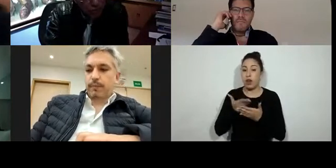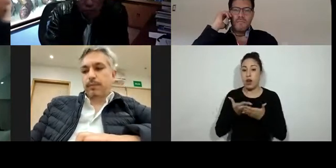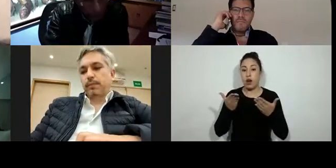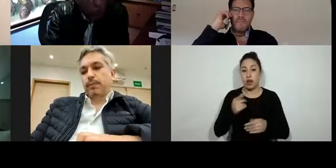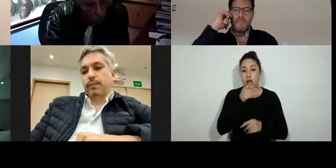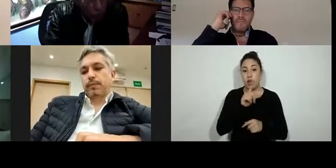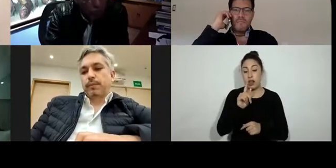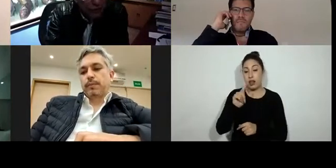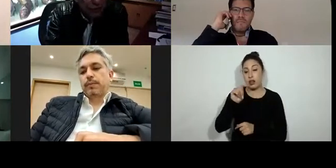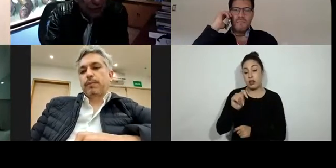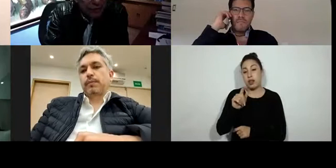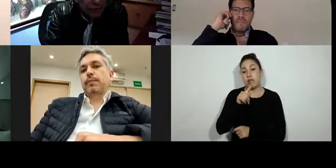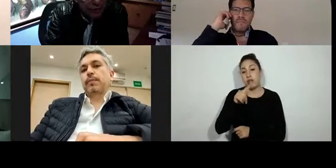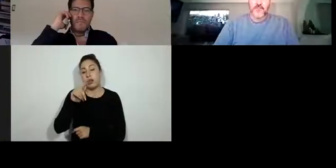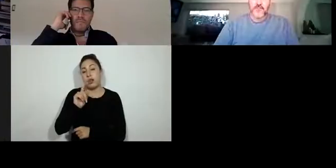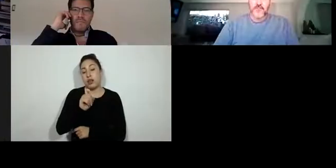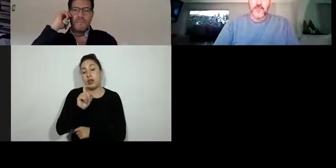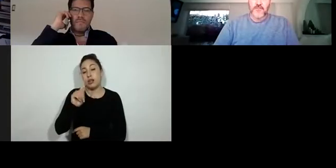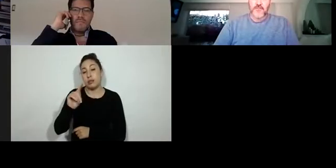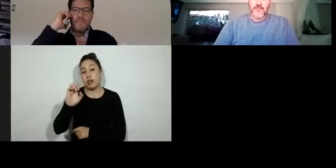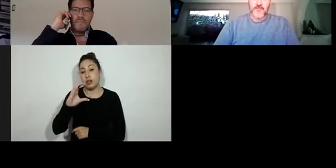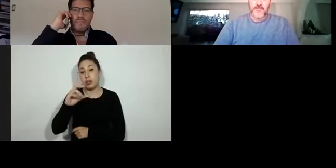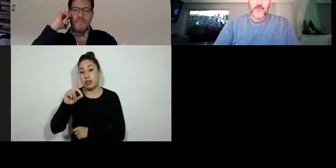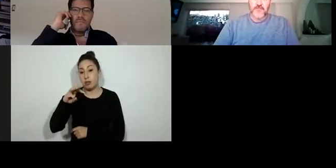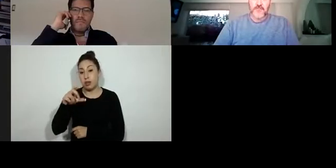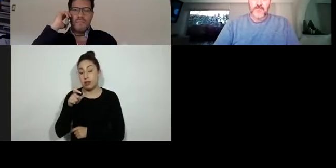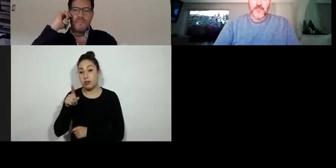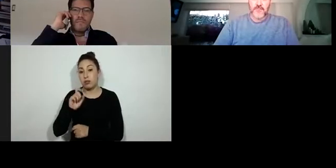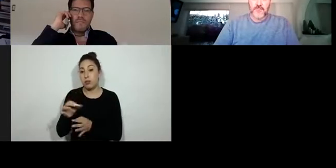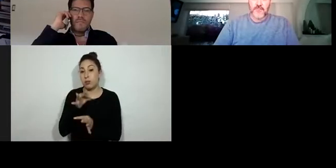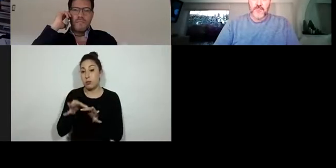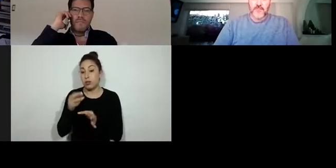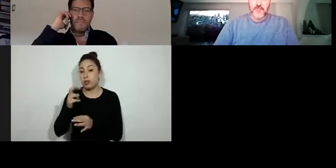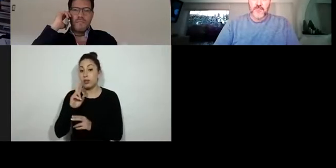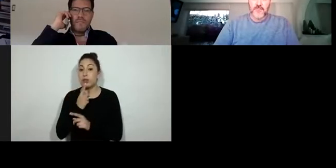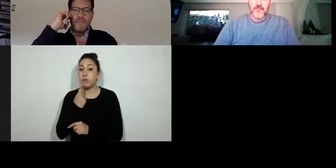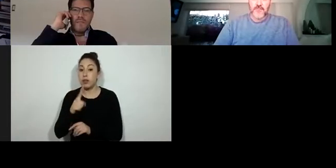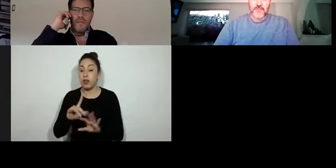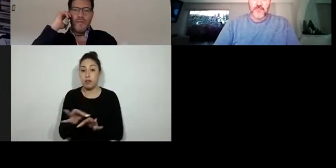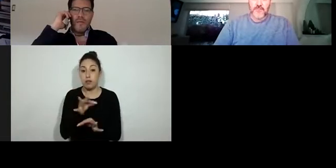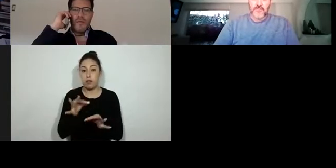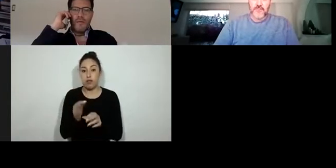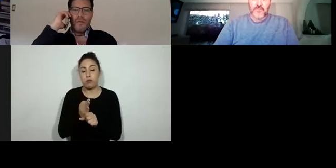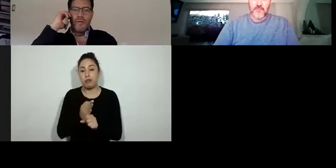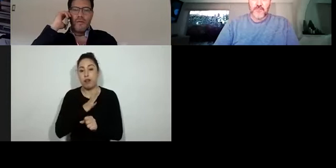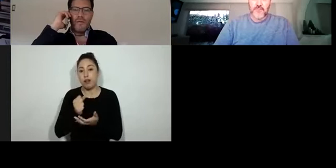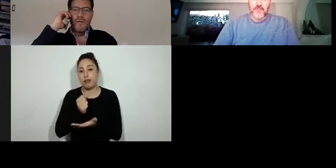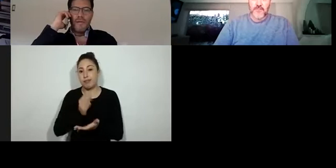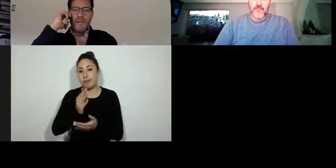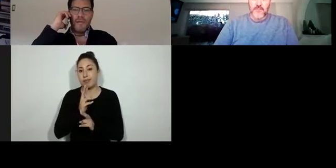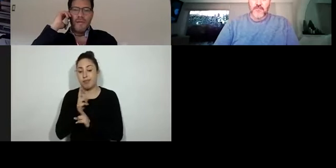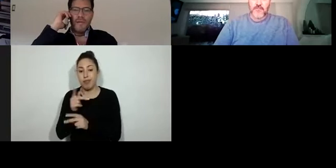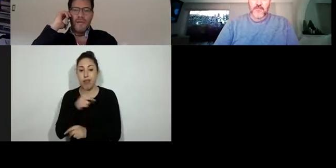amparo, logró que fuera efectiva su demanda y es favorable en este momento. Y la única manera